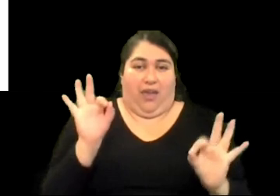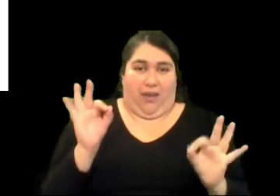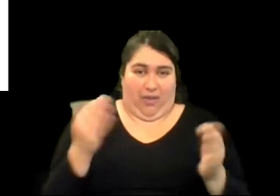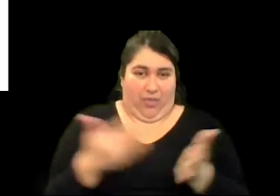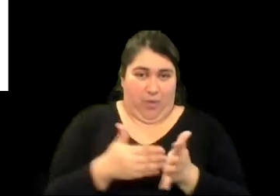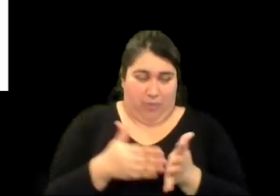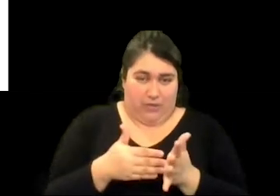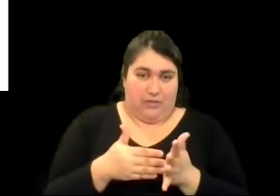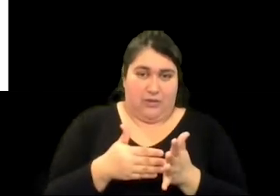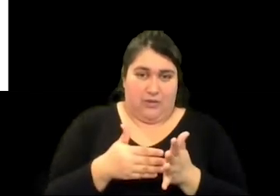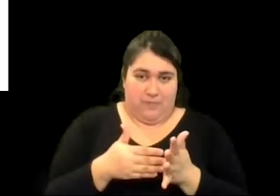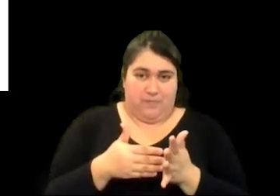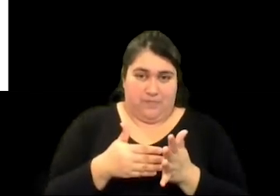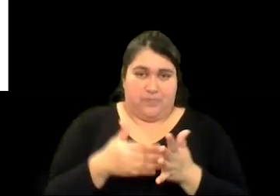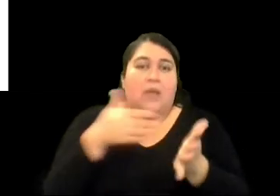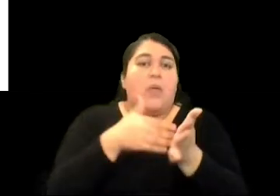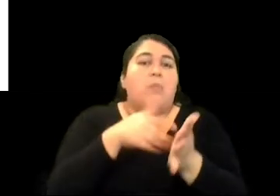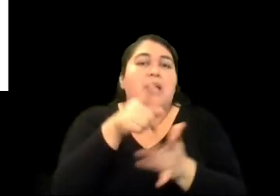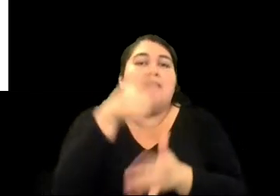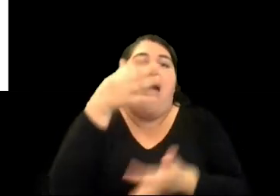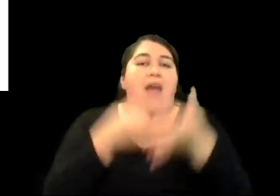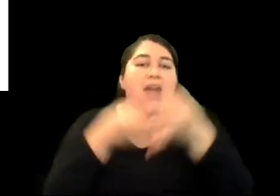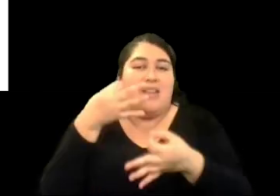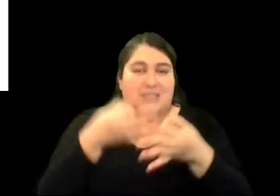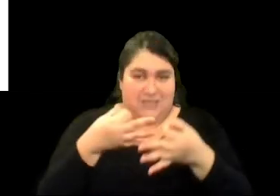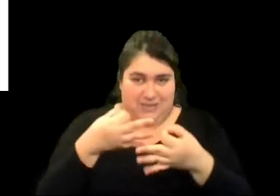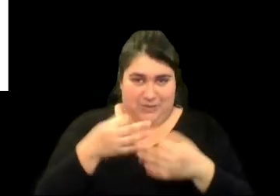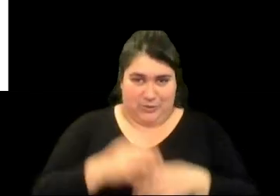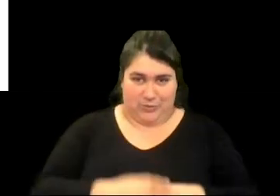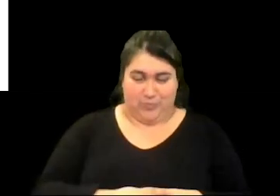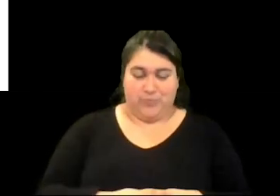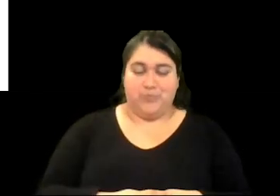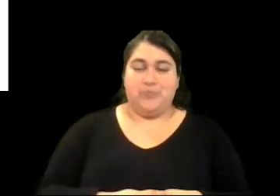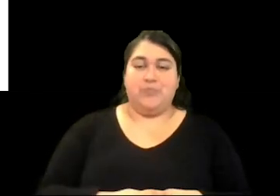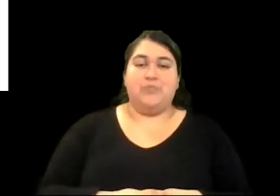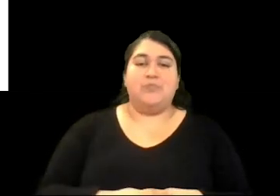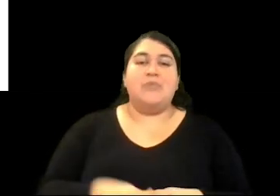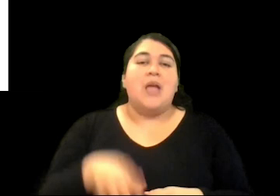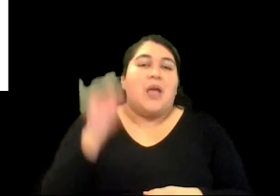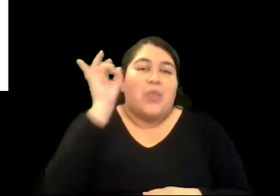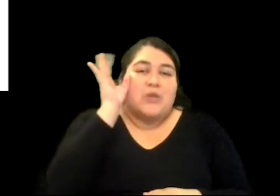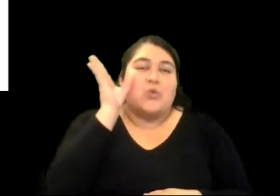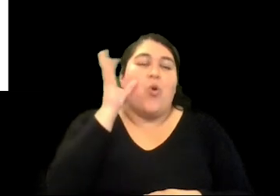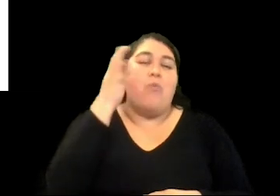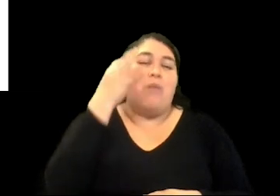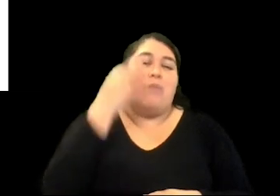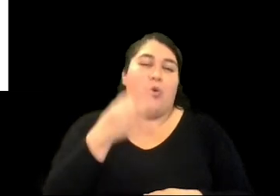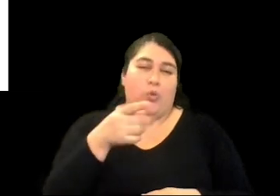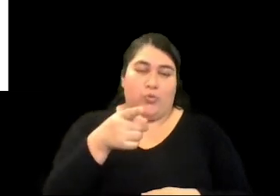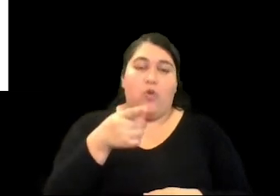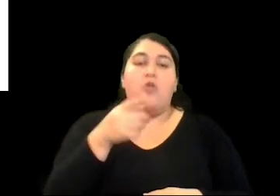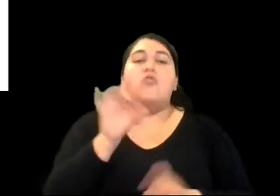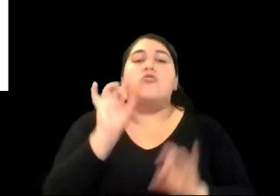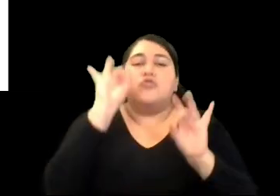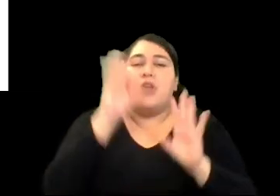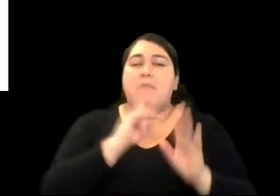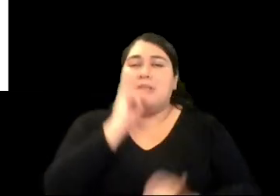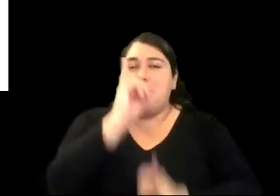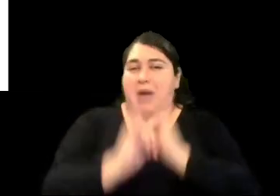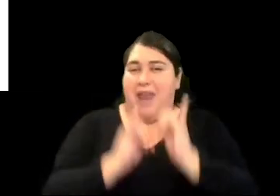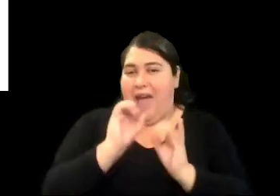de... ¿Sí? Perfecto. Bien. Discúlpame, Estela, solamente para aclararle a